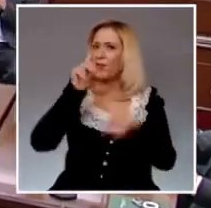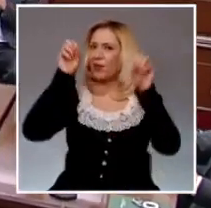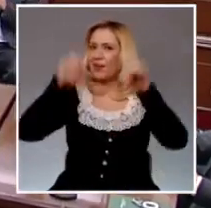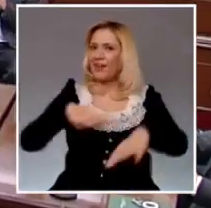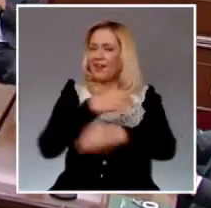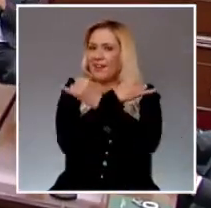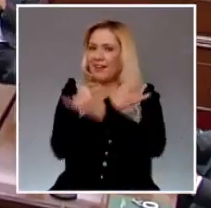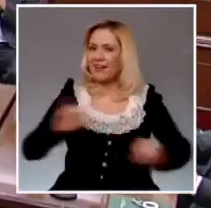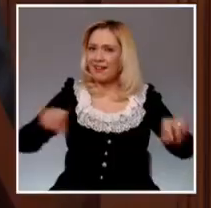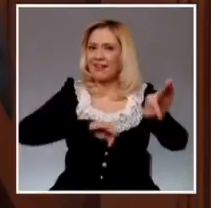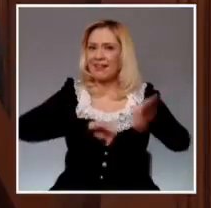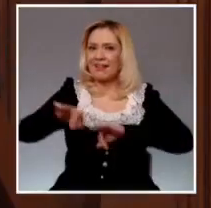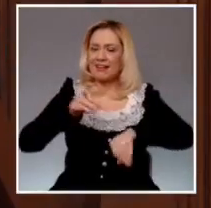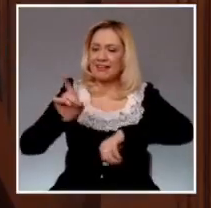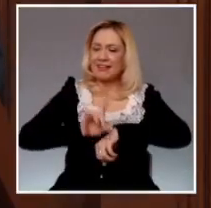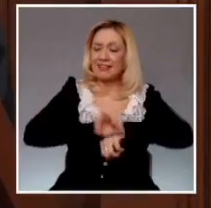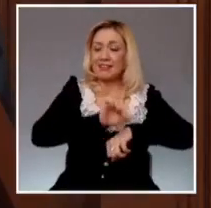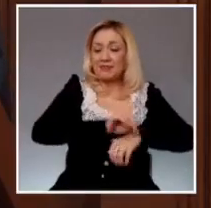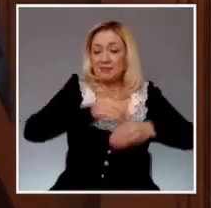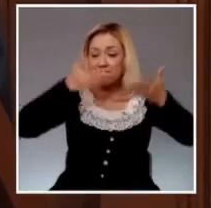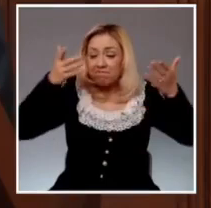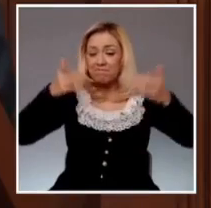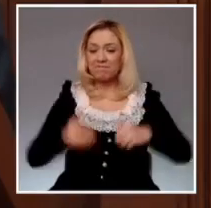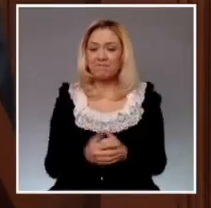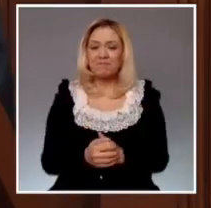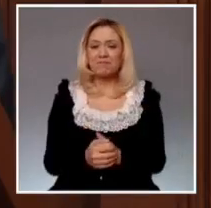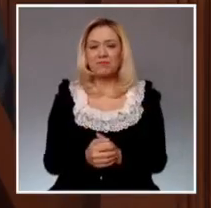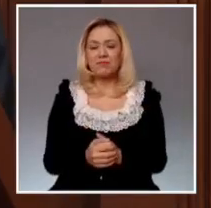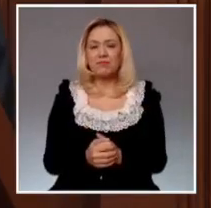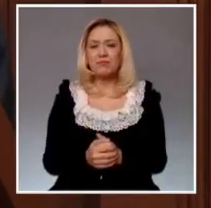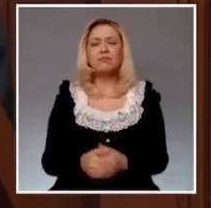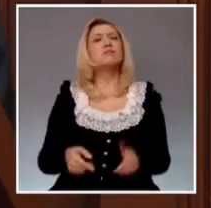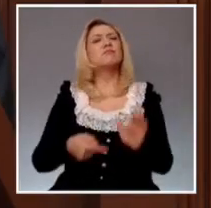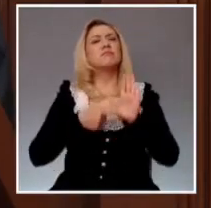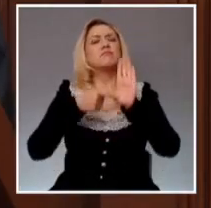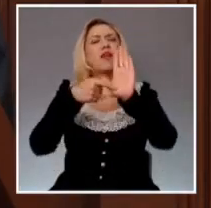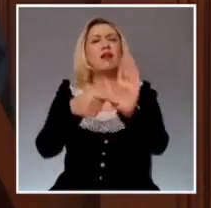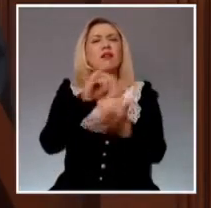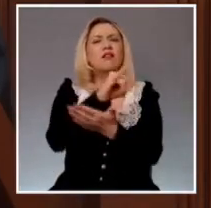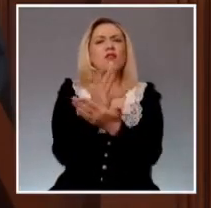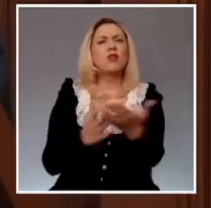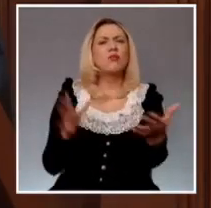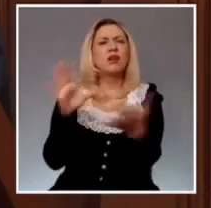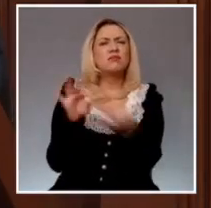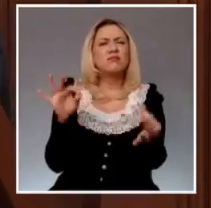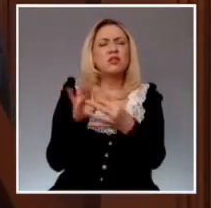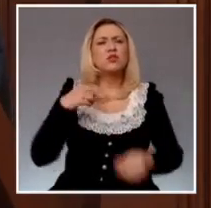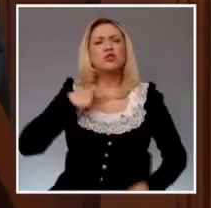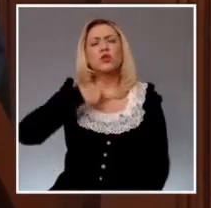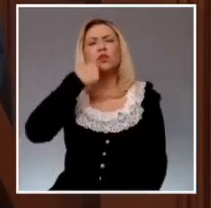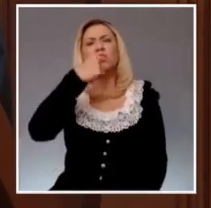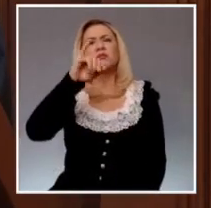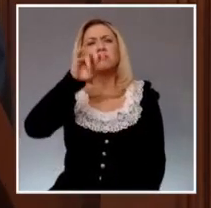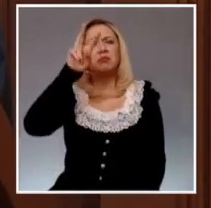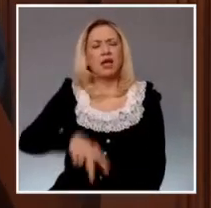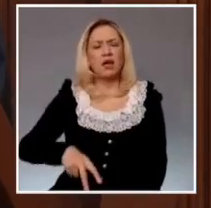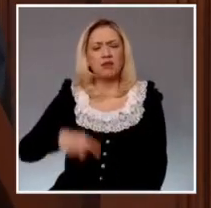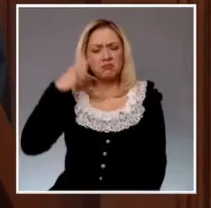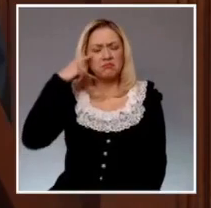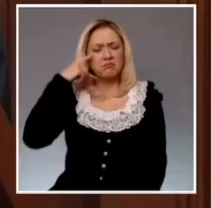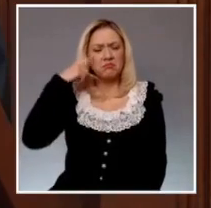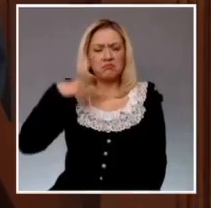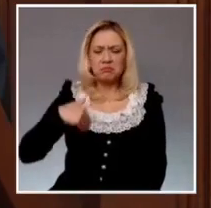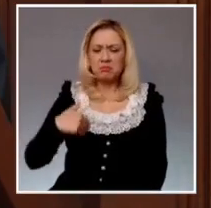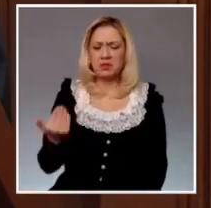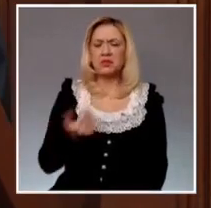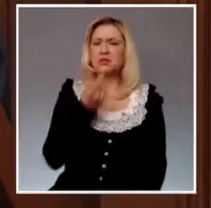labores diarias. La rendición de este informe considero que es una ocasión propicia para refrendar la importancia